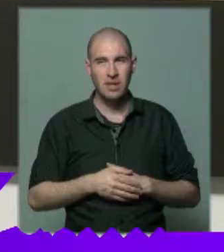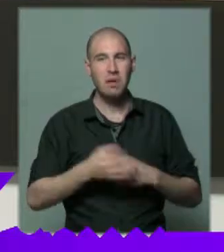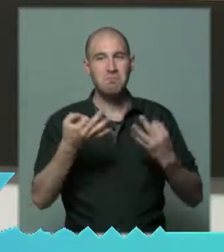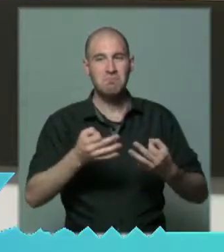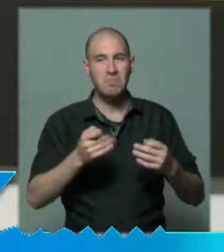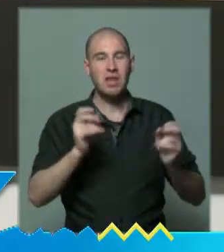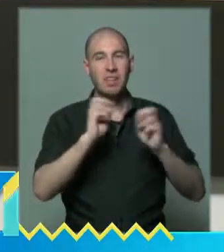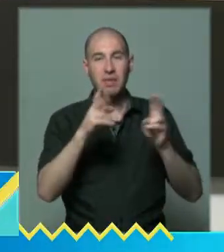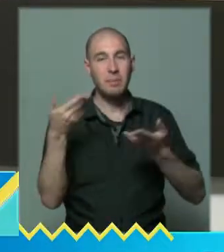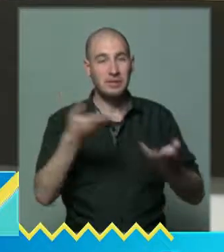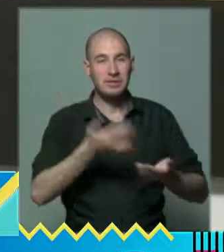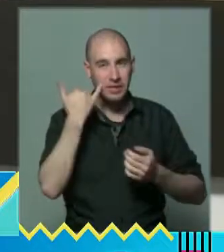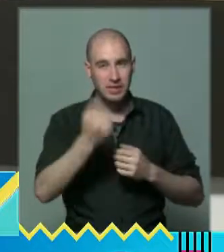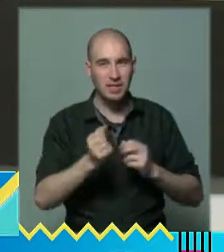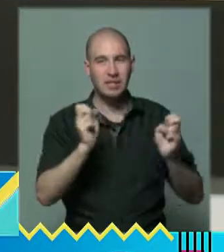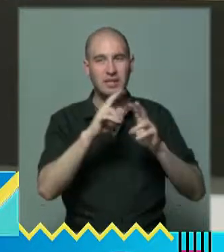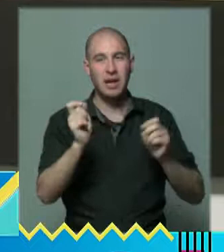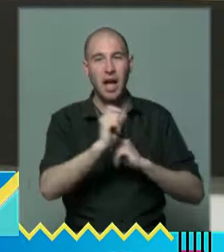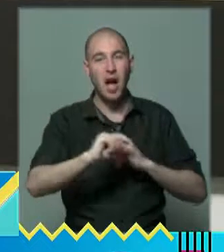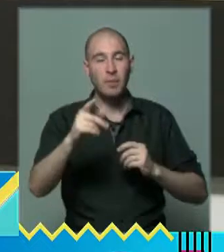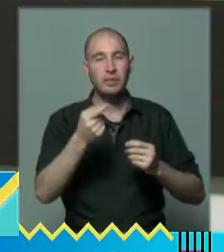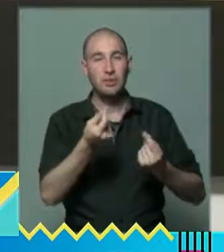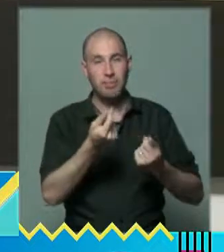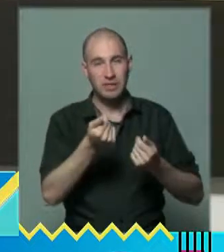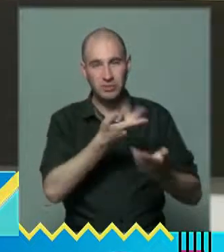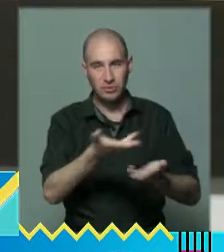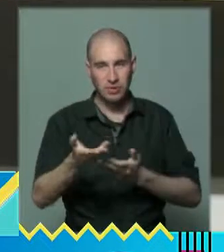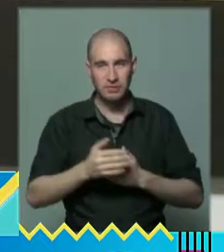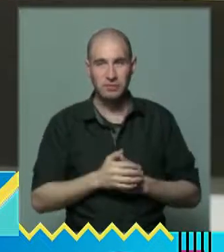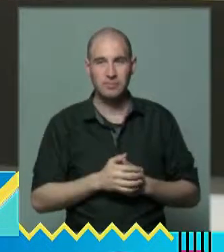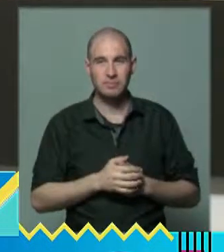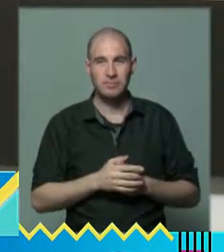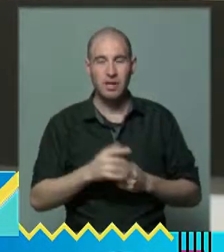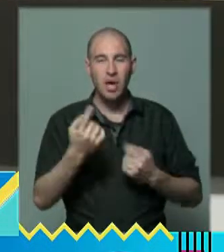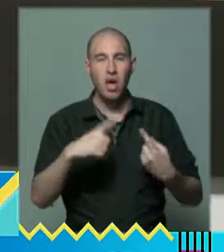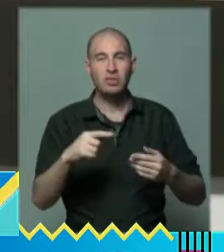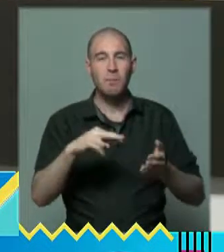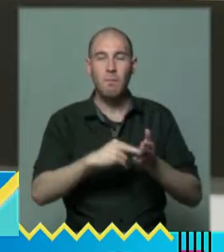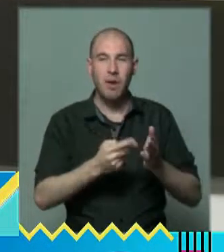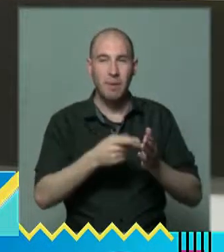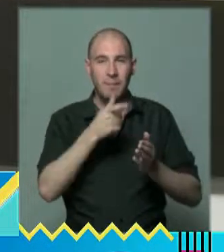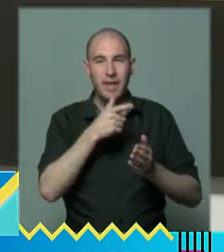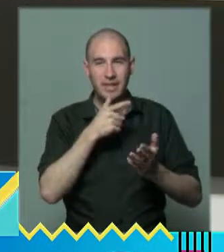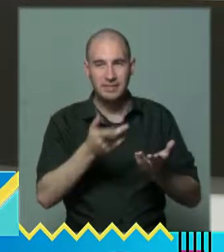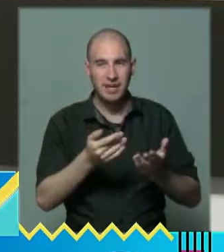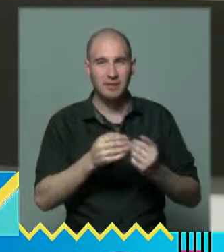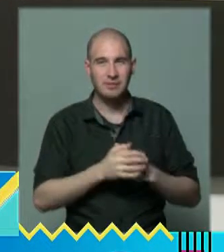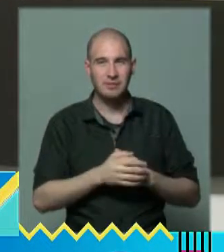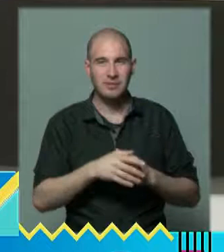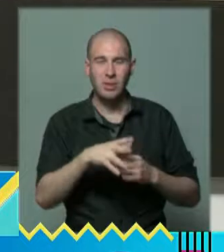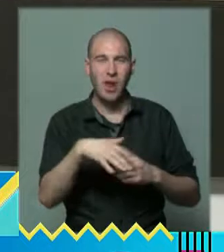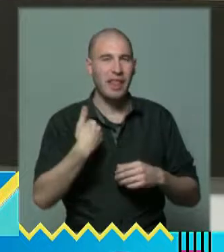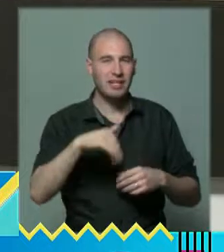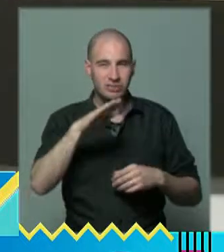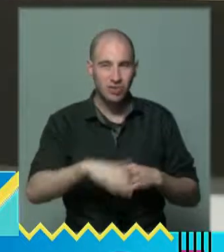Perfecto, presentado justamente el tema, lo que tiene que ver con el aumento tarifario y algo que se ha afectado prácticamente la mayoría del territorio